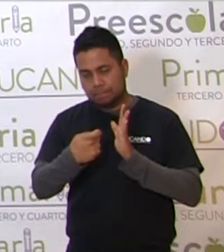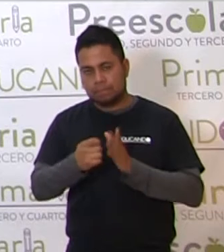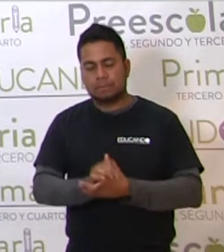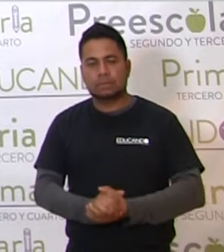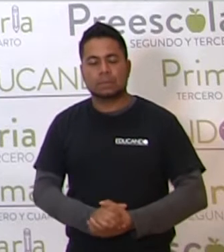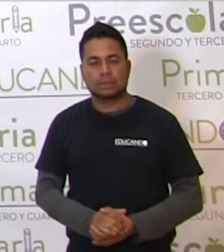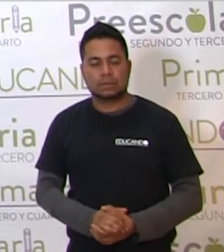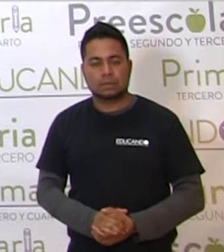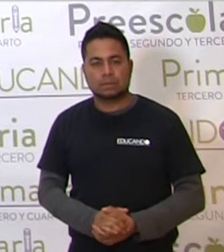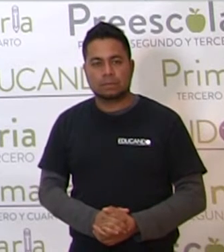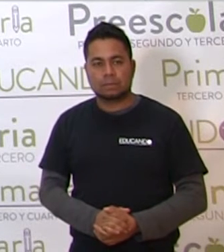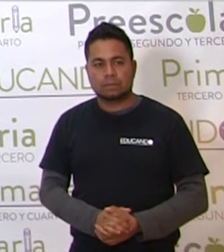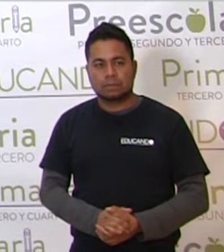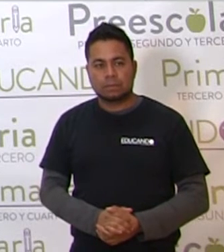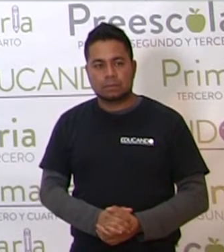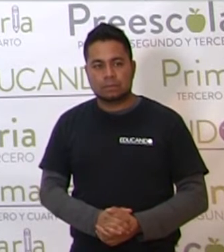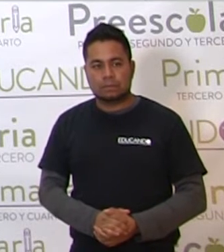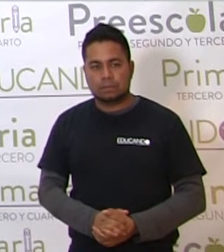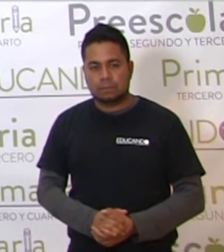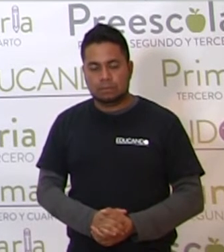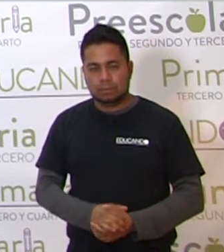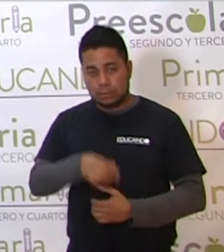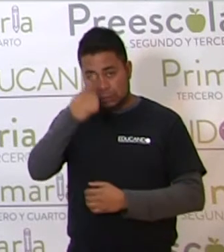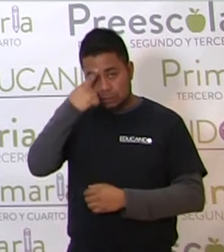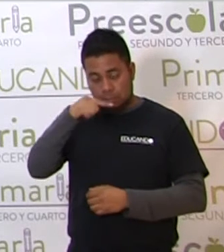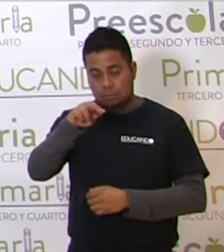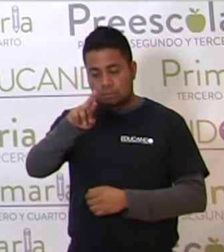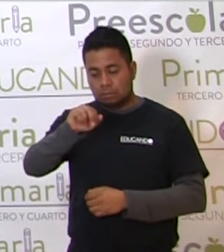coincidir acá en esta